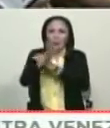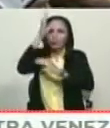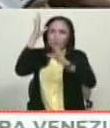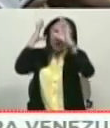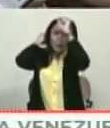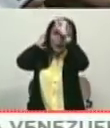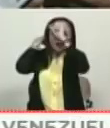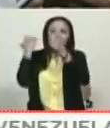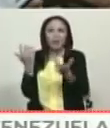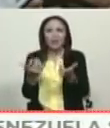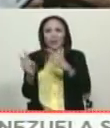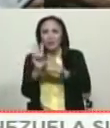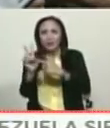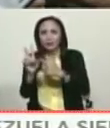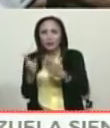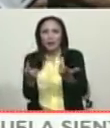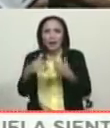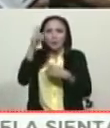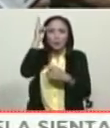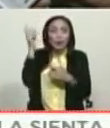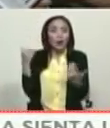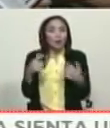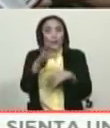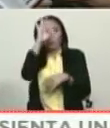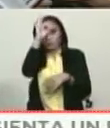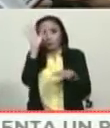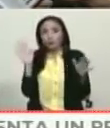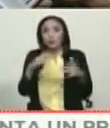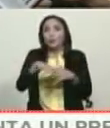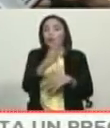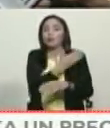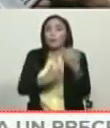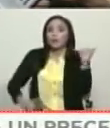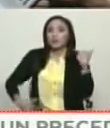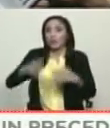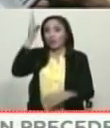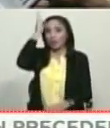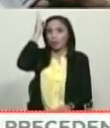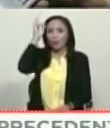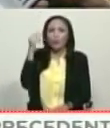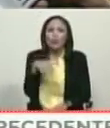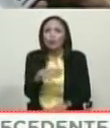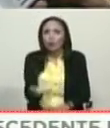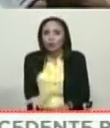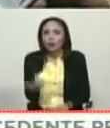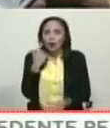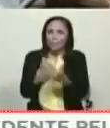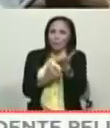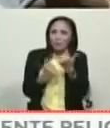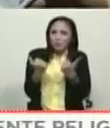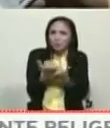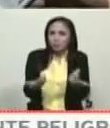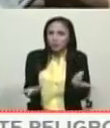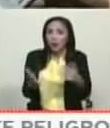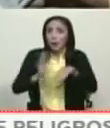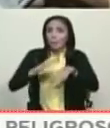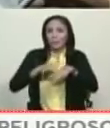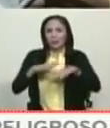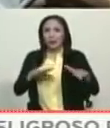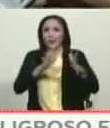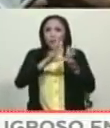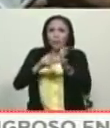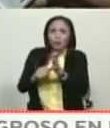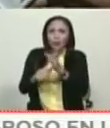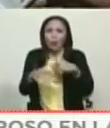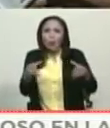o fue una venganza del propio presidente del perú permitir permitir porque permitieron el asalto de este